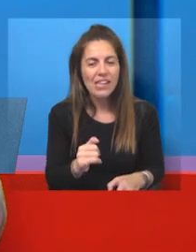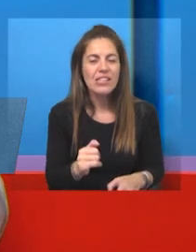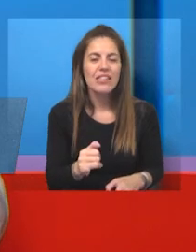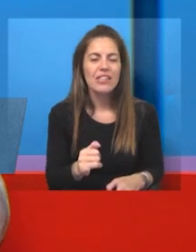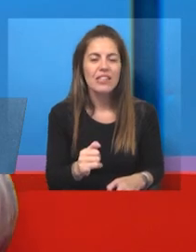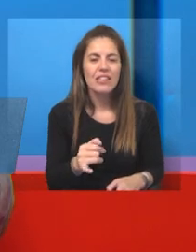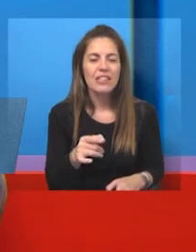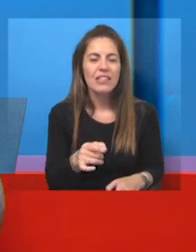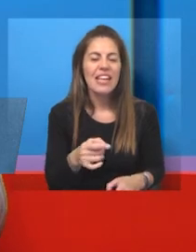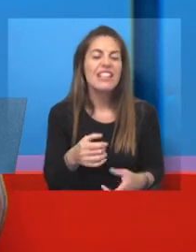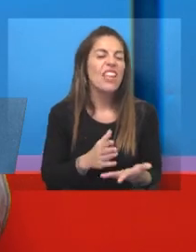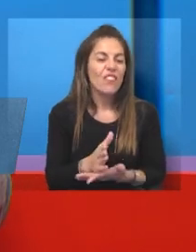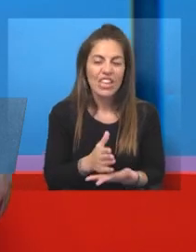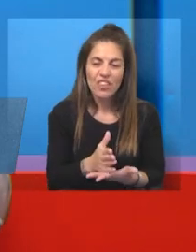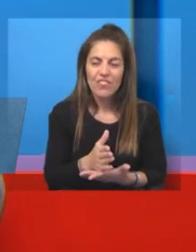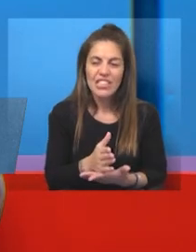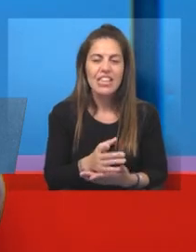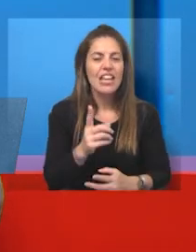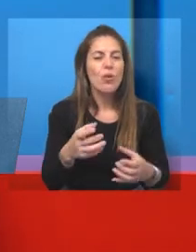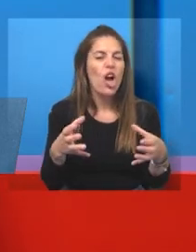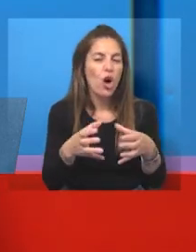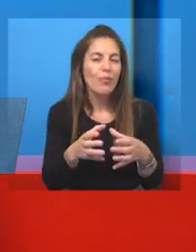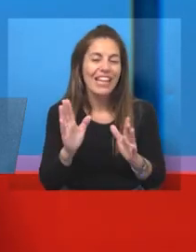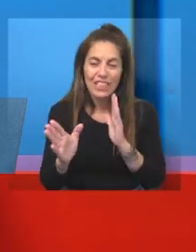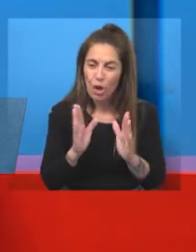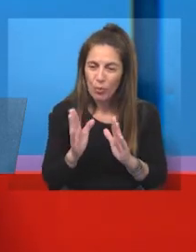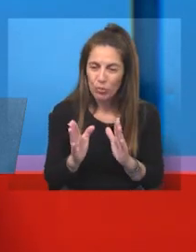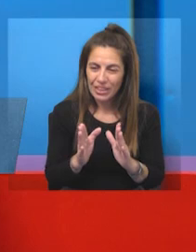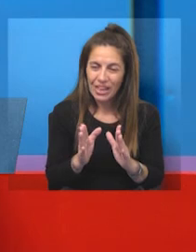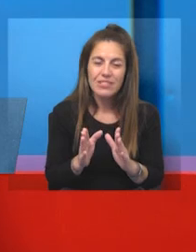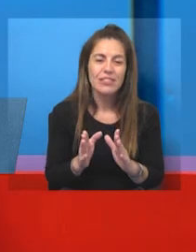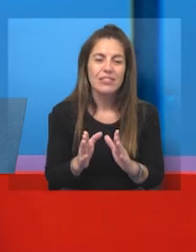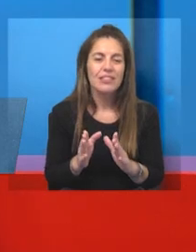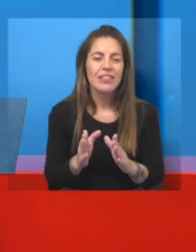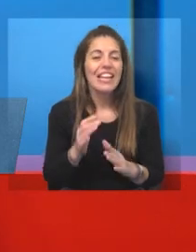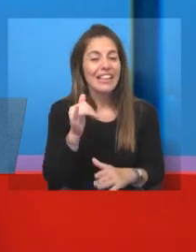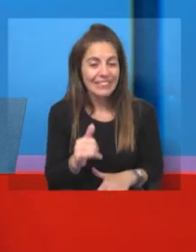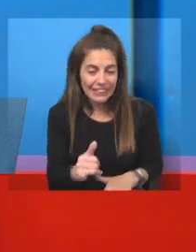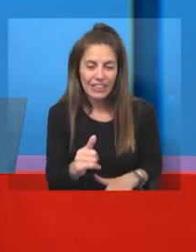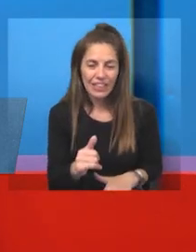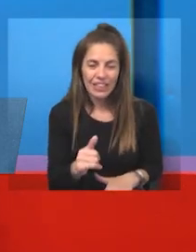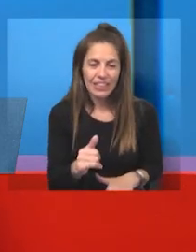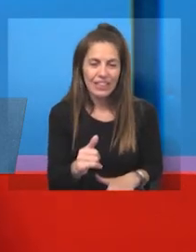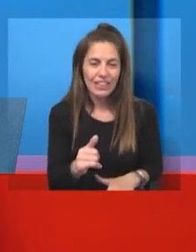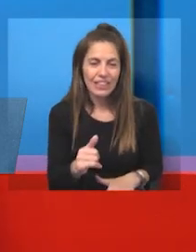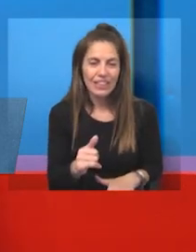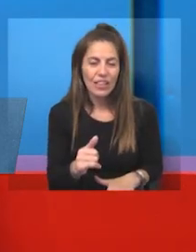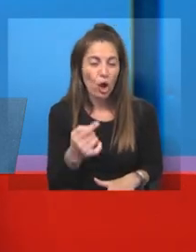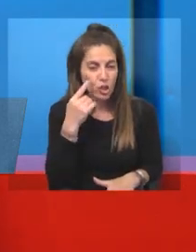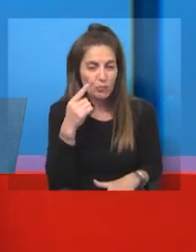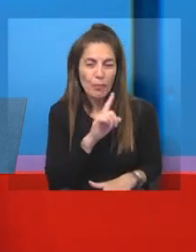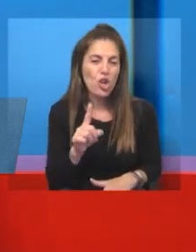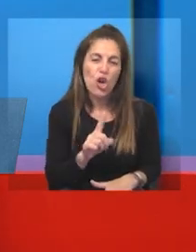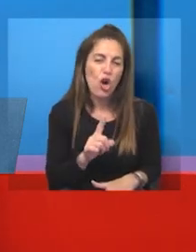esto se benefician a determinadas comunidades terapéuticas este que tienen eh idoneidad pero no